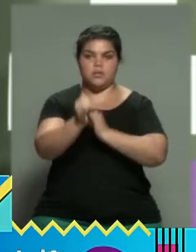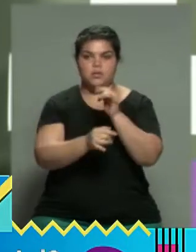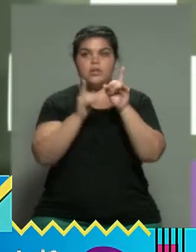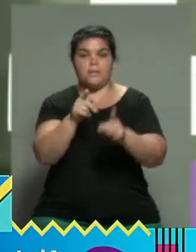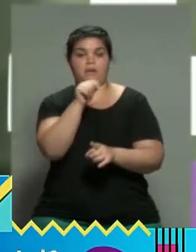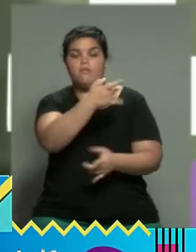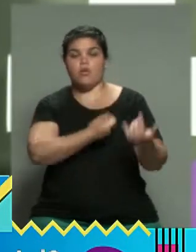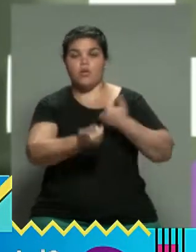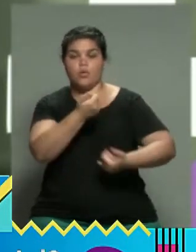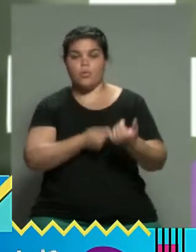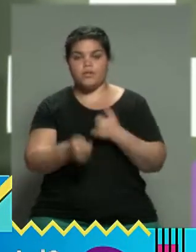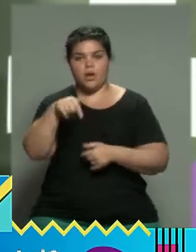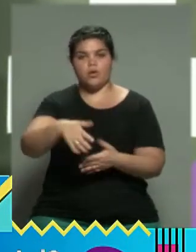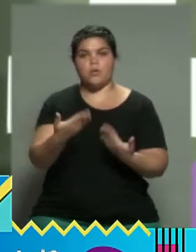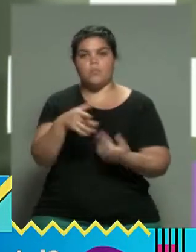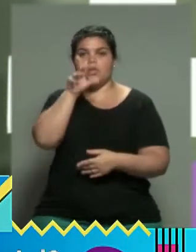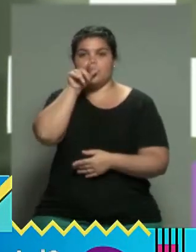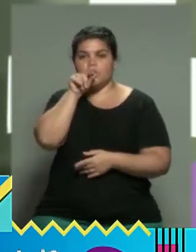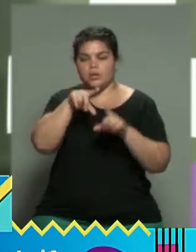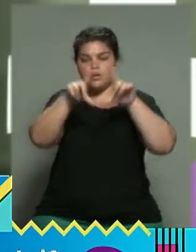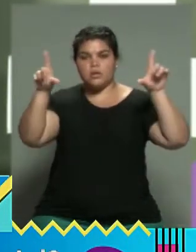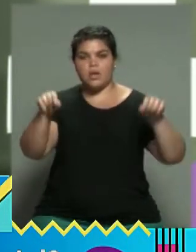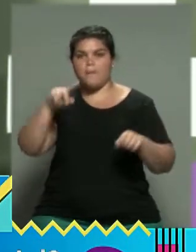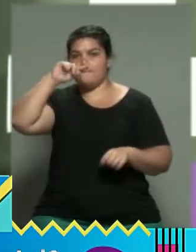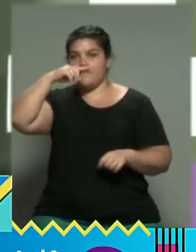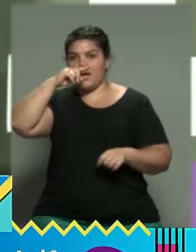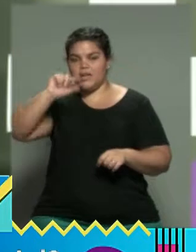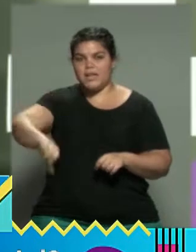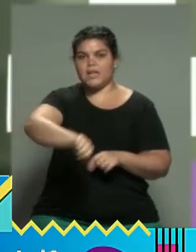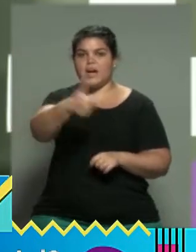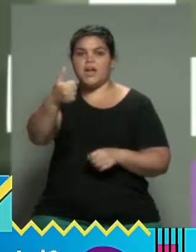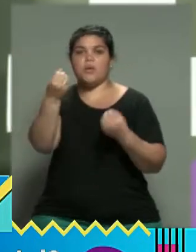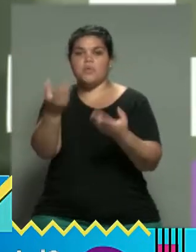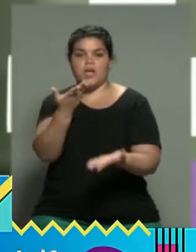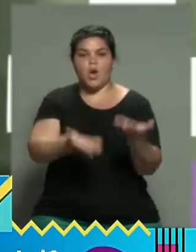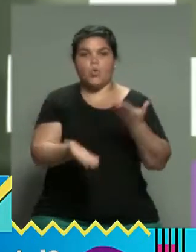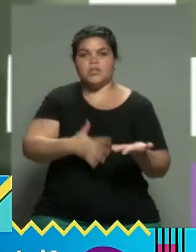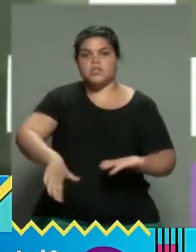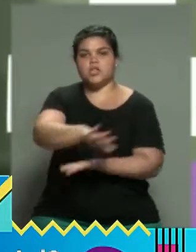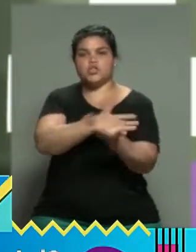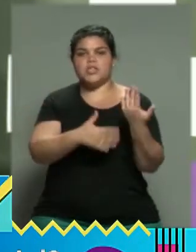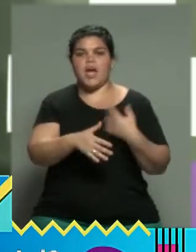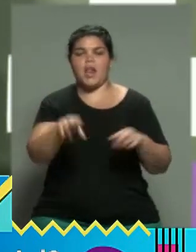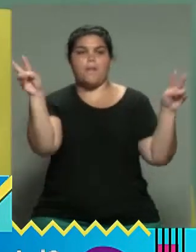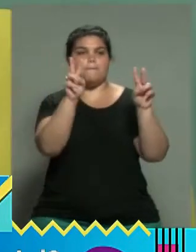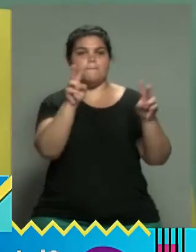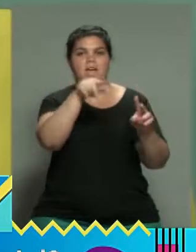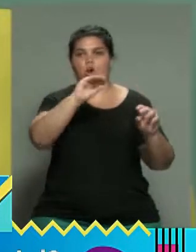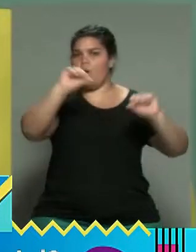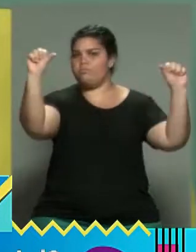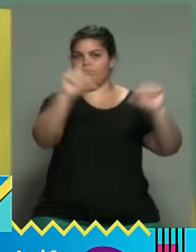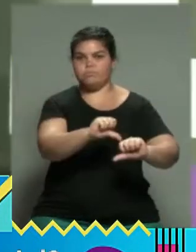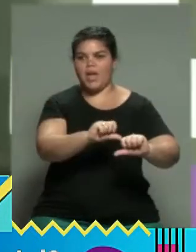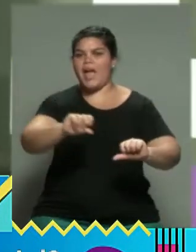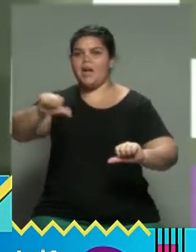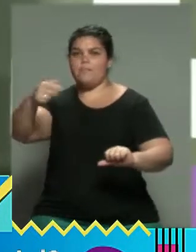introducirnos en las redes sociales, había un tuit que decía hoy que Macri había ganado porque fracasó la justicia social del peronismo. ¿Cómo se puede revisar